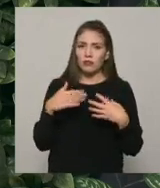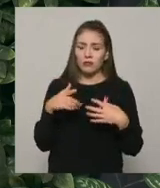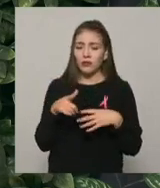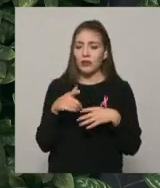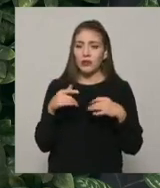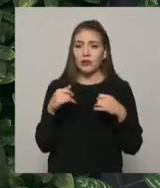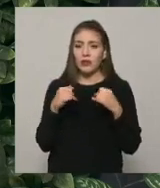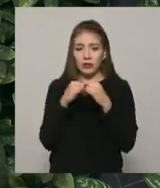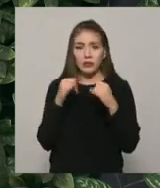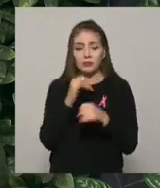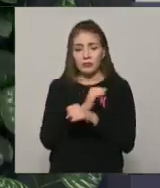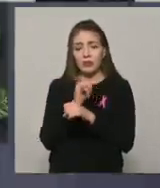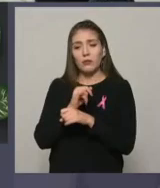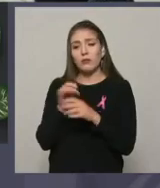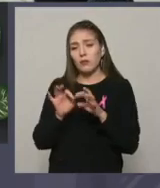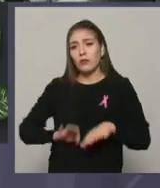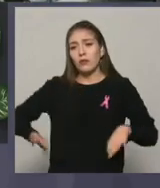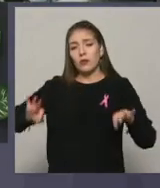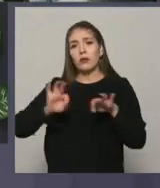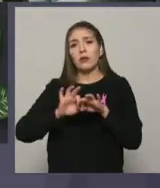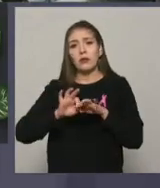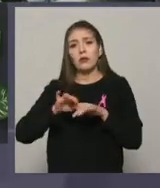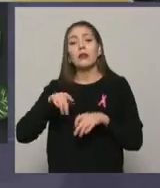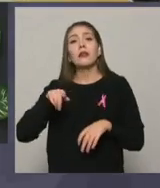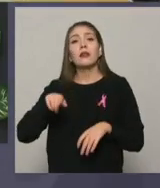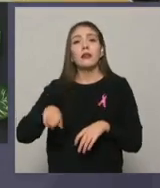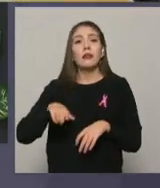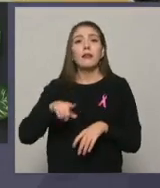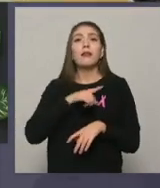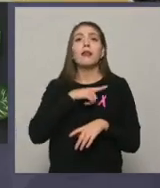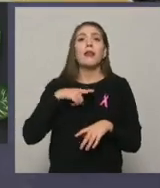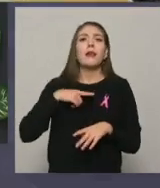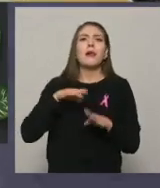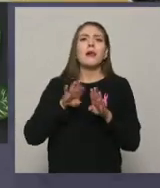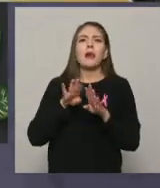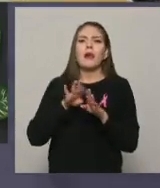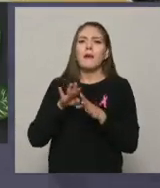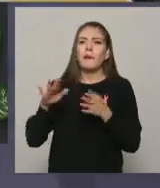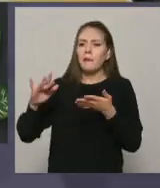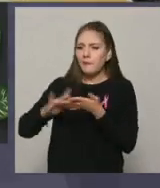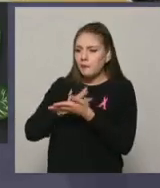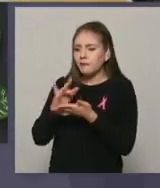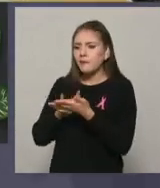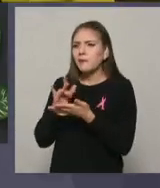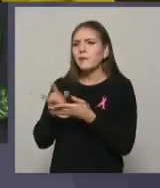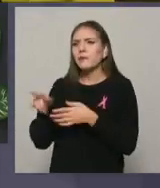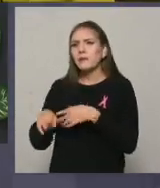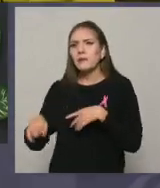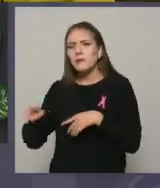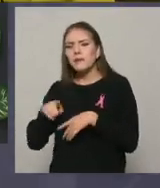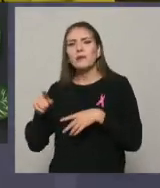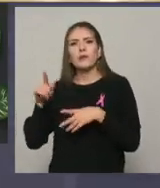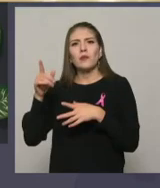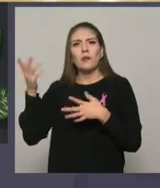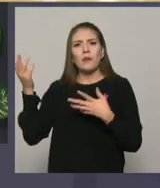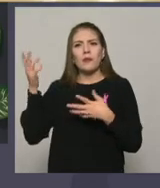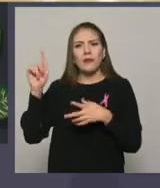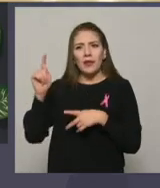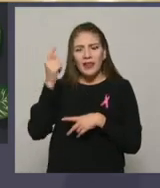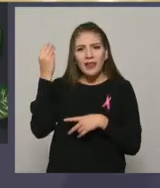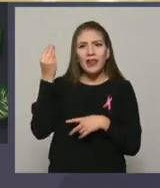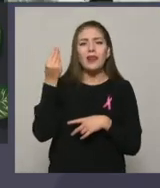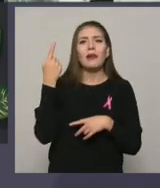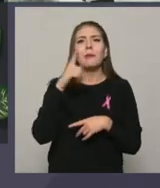creo que como ciudad se tiene que apoyar de estas herramientas, de esta tecnología para mejorar la seguridad